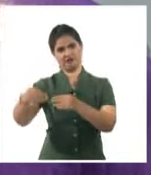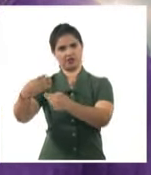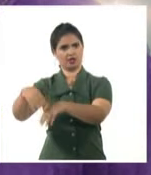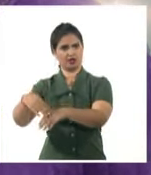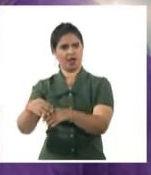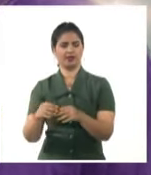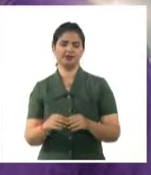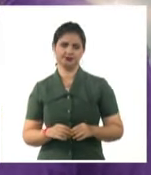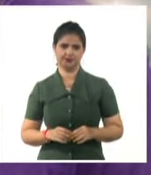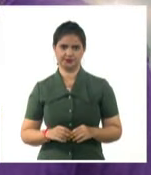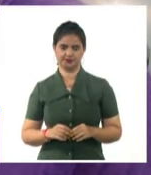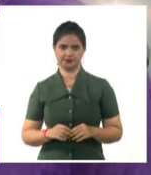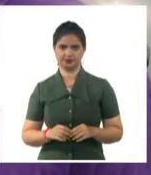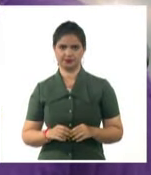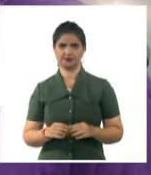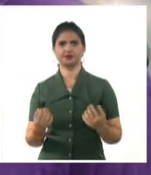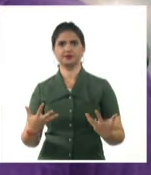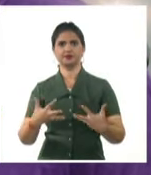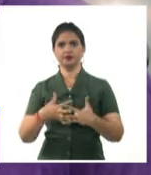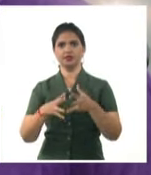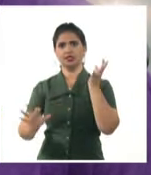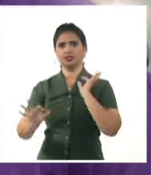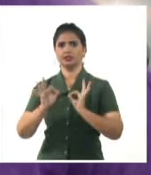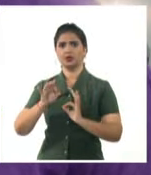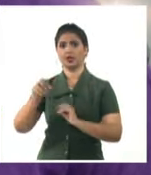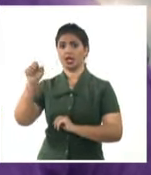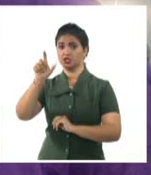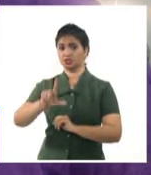de la seguridad social de las personas privadas de libertad.